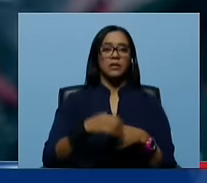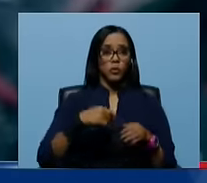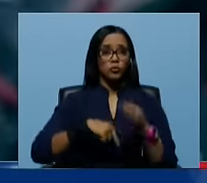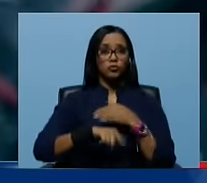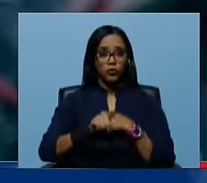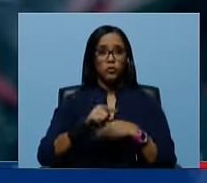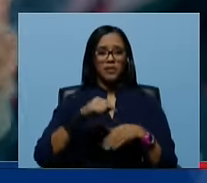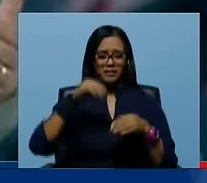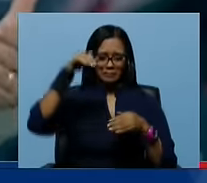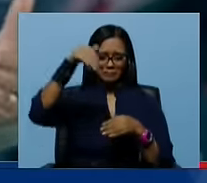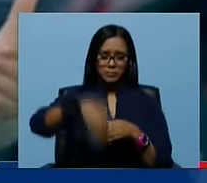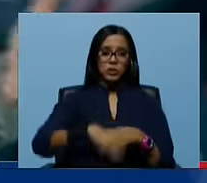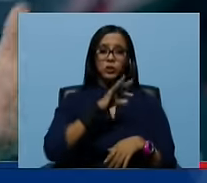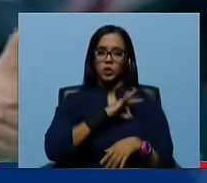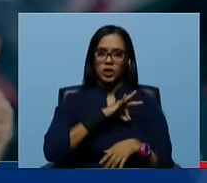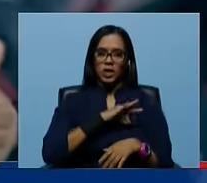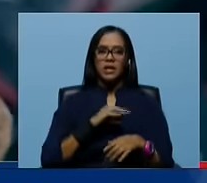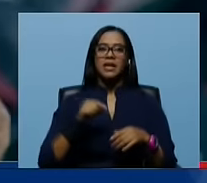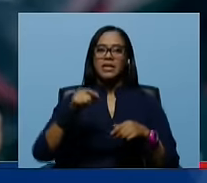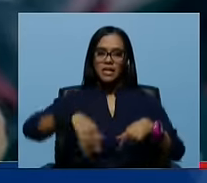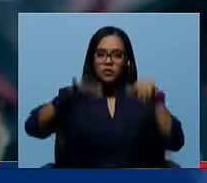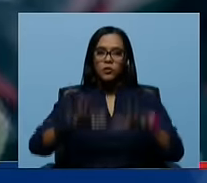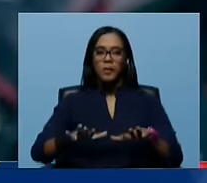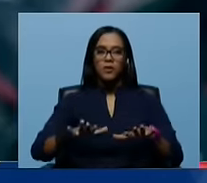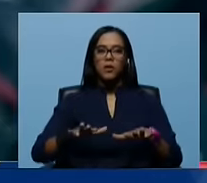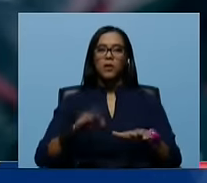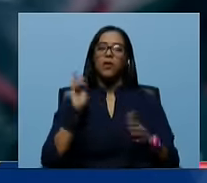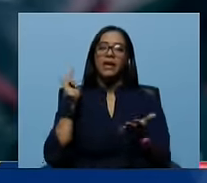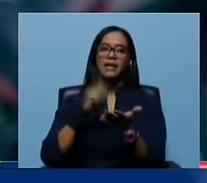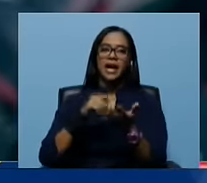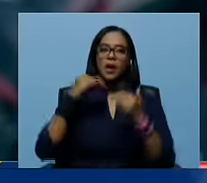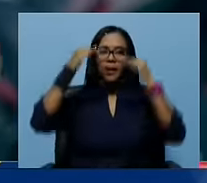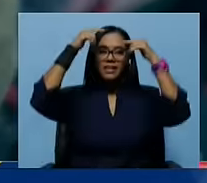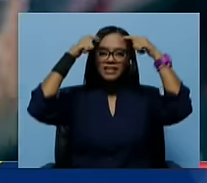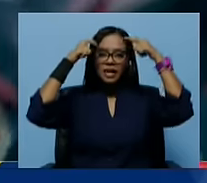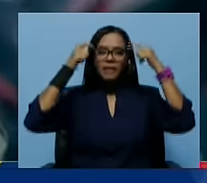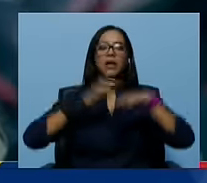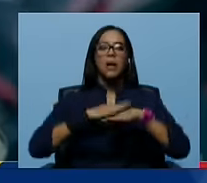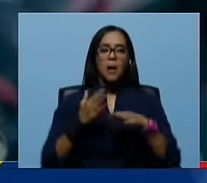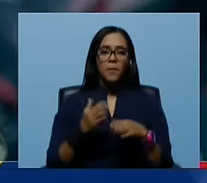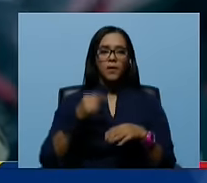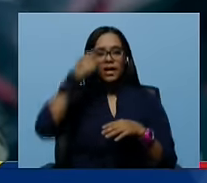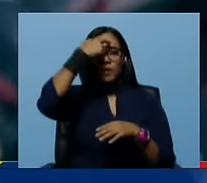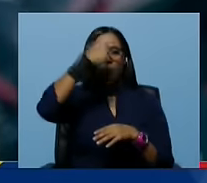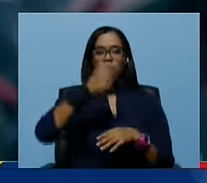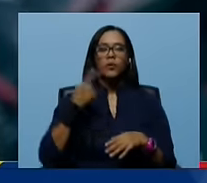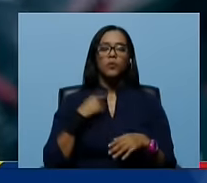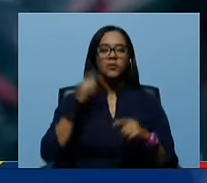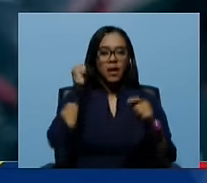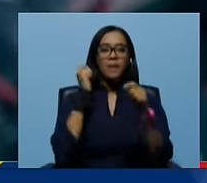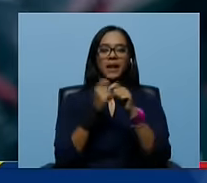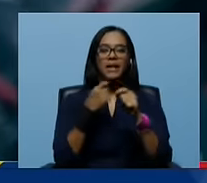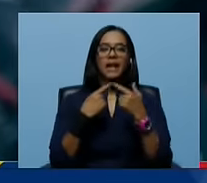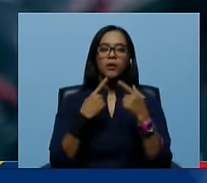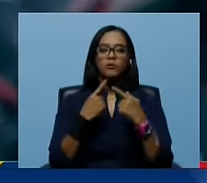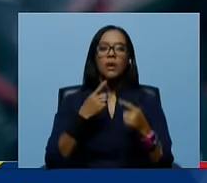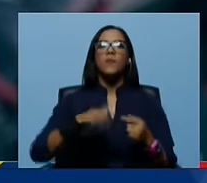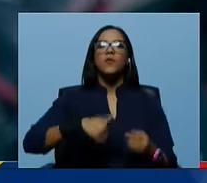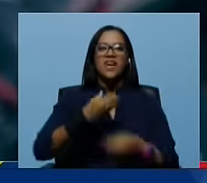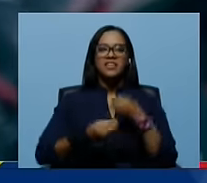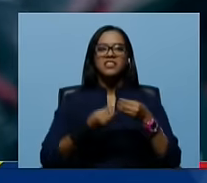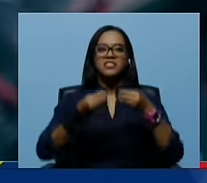de descomposición social. Y eso se paró con la llegada del comandante Hugo Chávez, porque el pueblo tuvo su esperanza en que las cosas podían hacerse